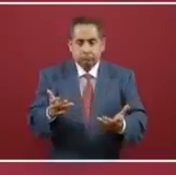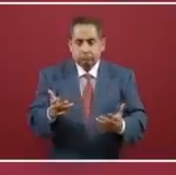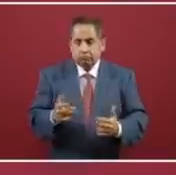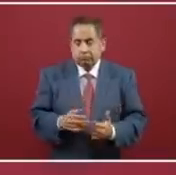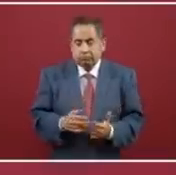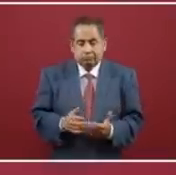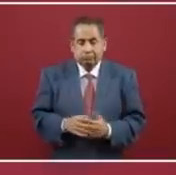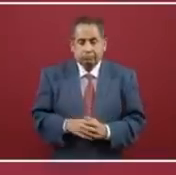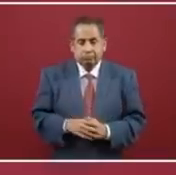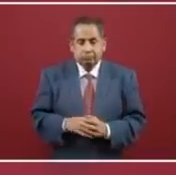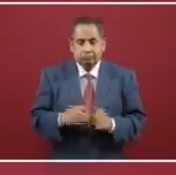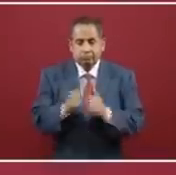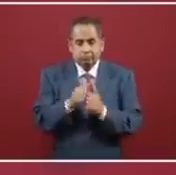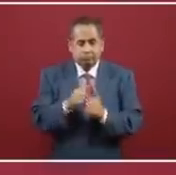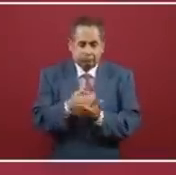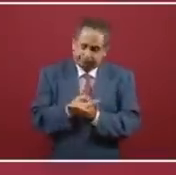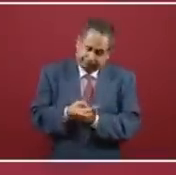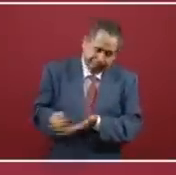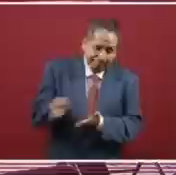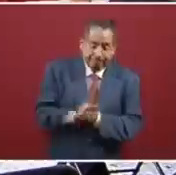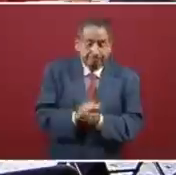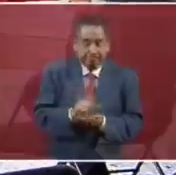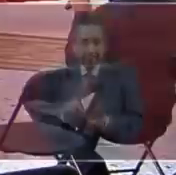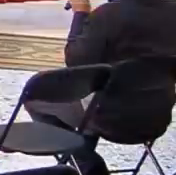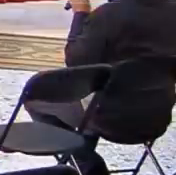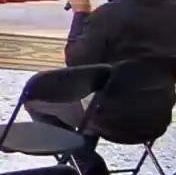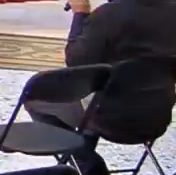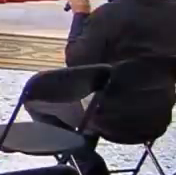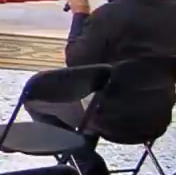este armado de valor